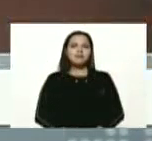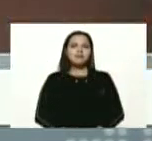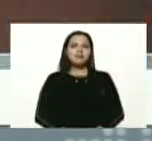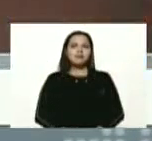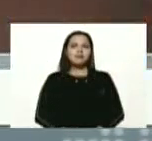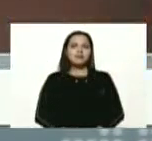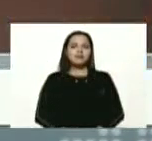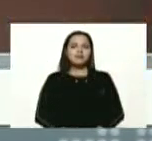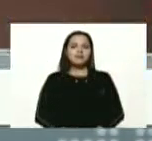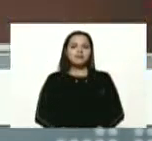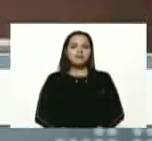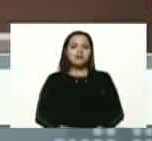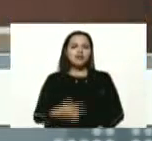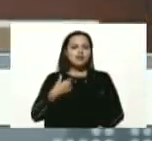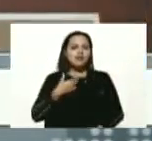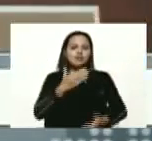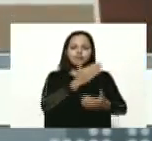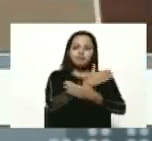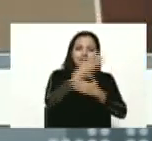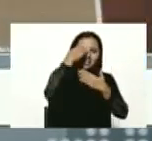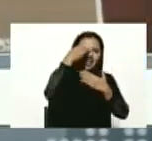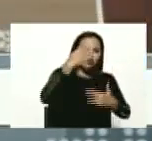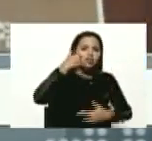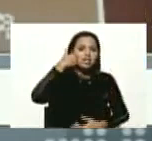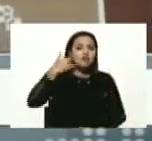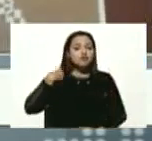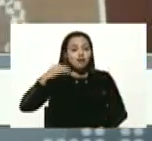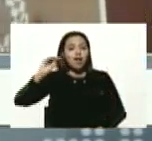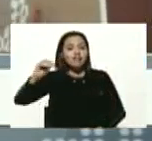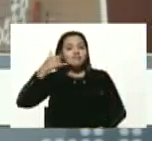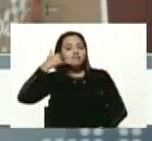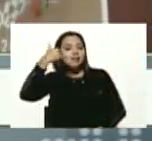Muchacho, lo abracé por el teléfono, lo llamé.